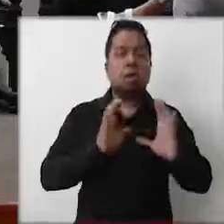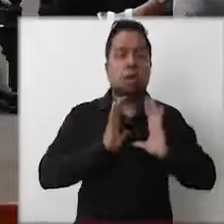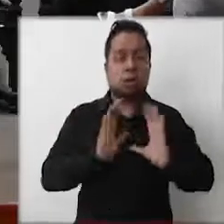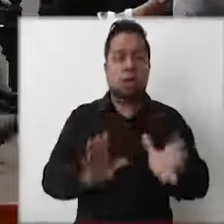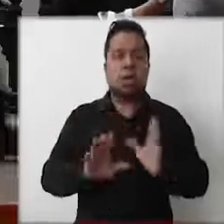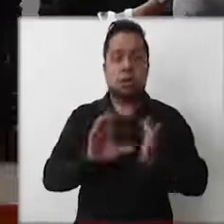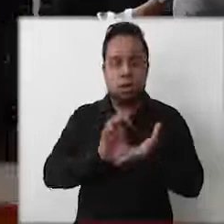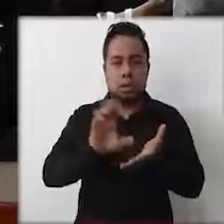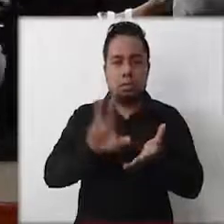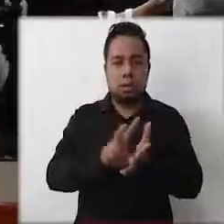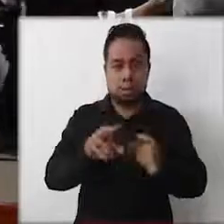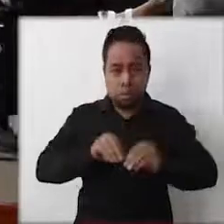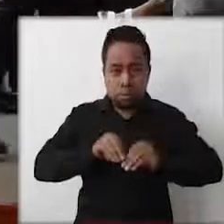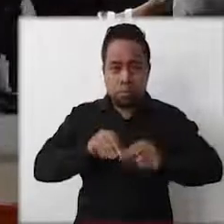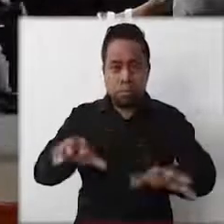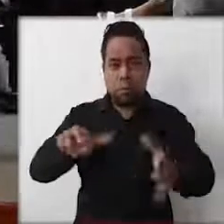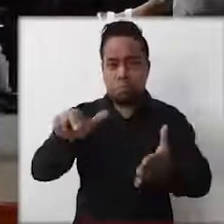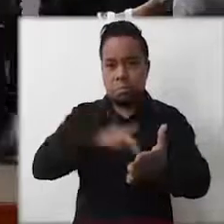Por